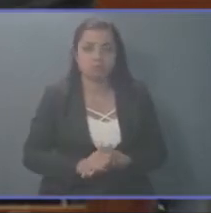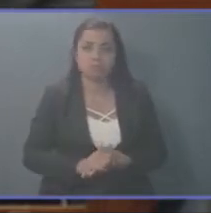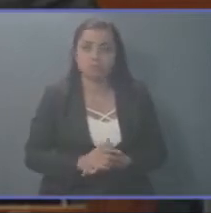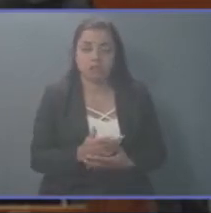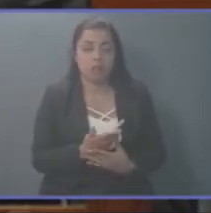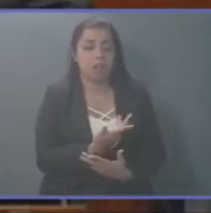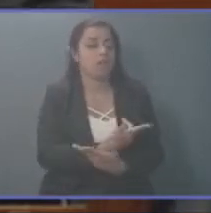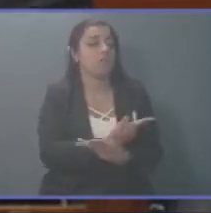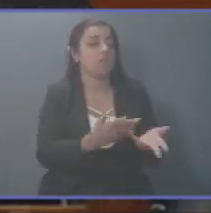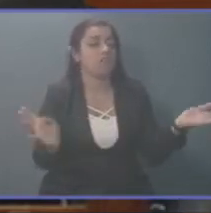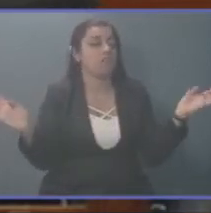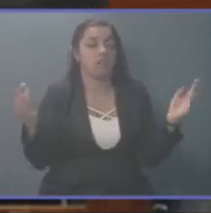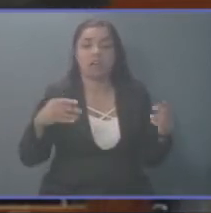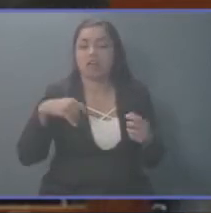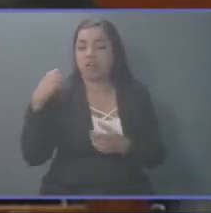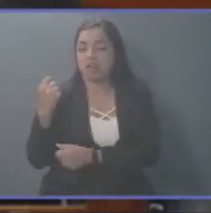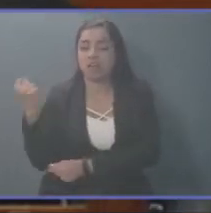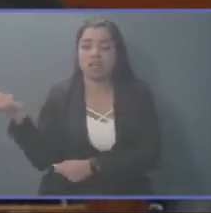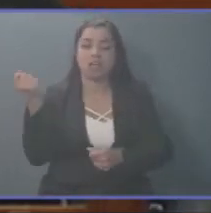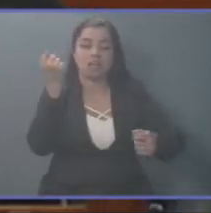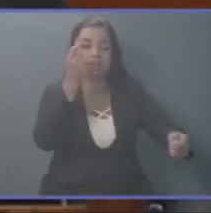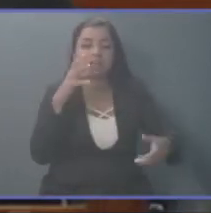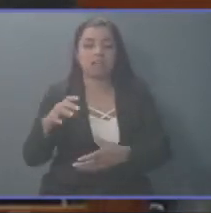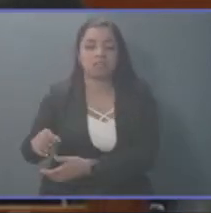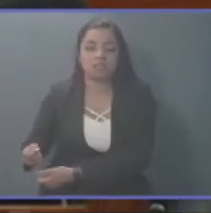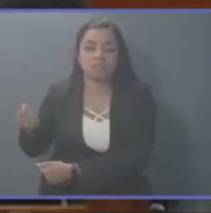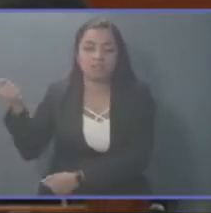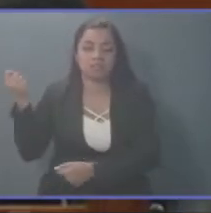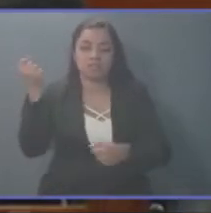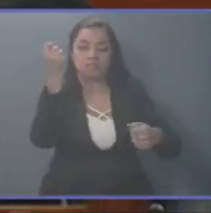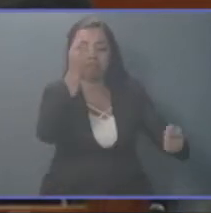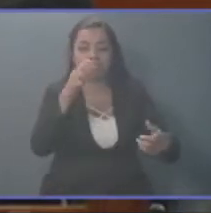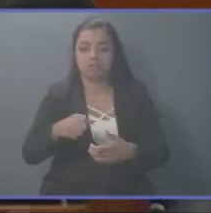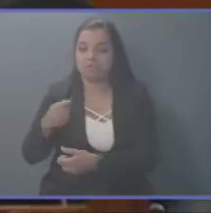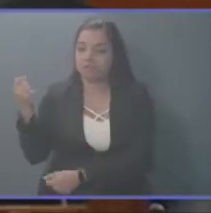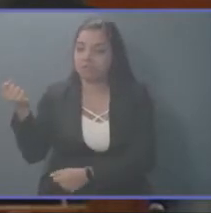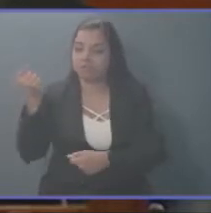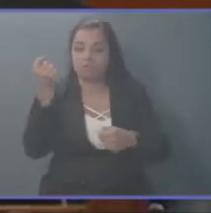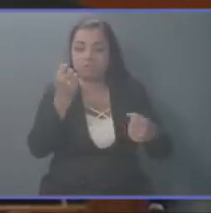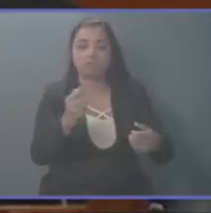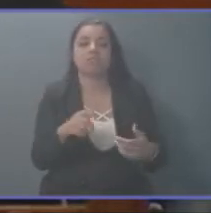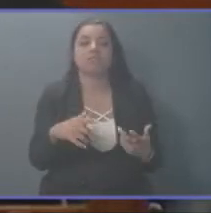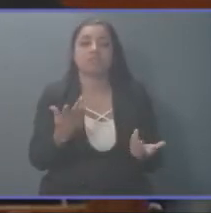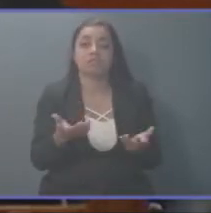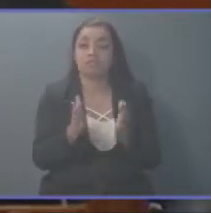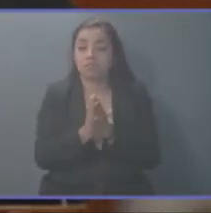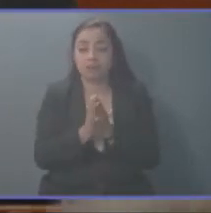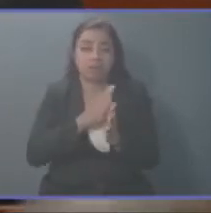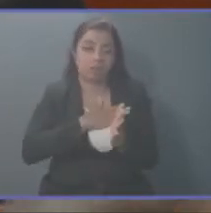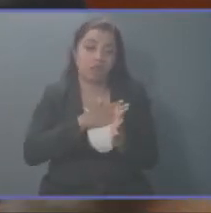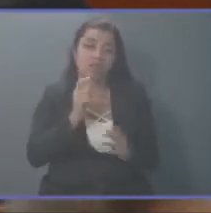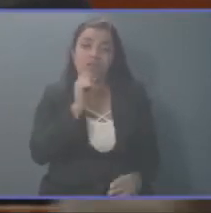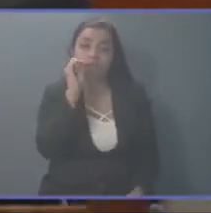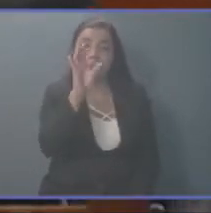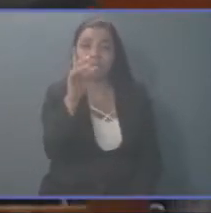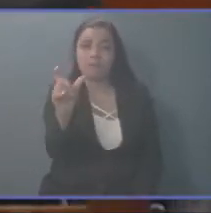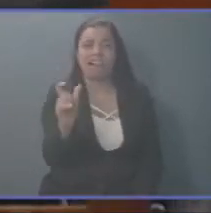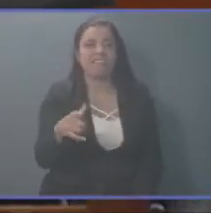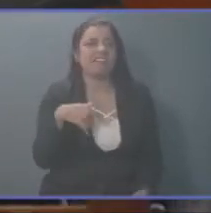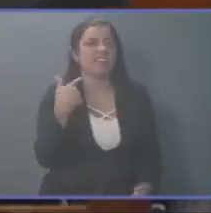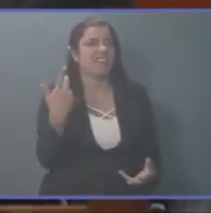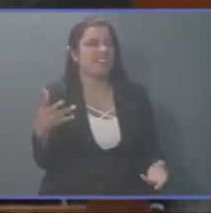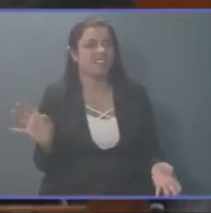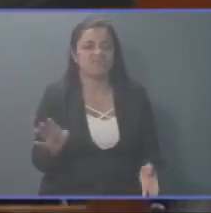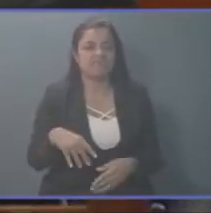Y ya estamos choteando, y perdónenme que esté ocupando este término,